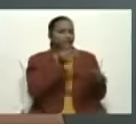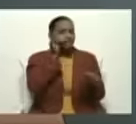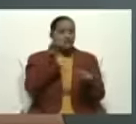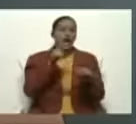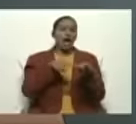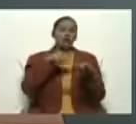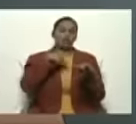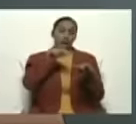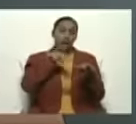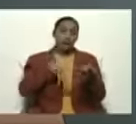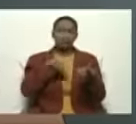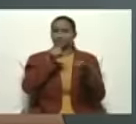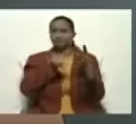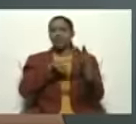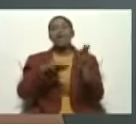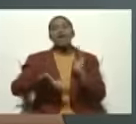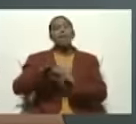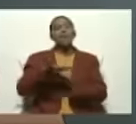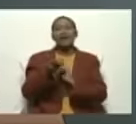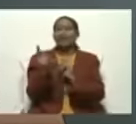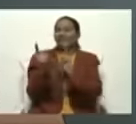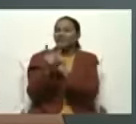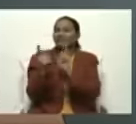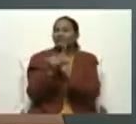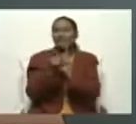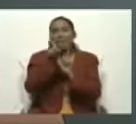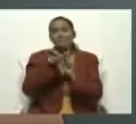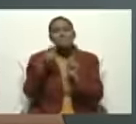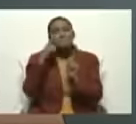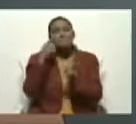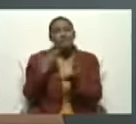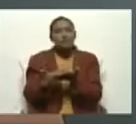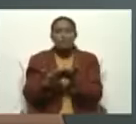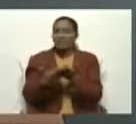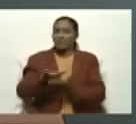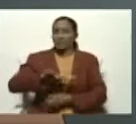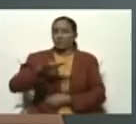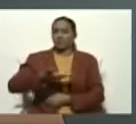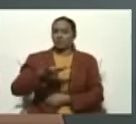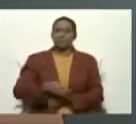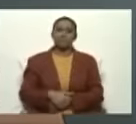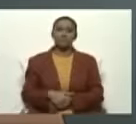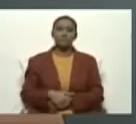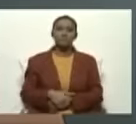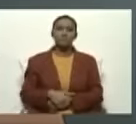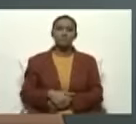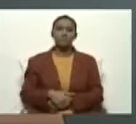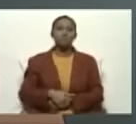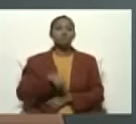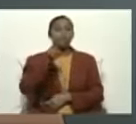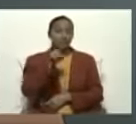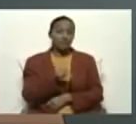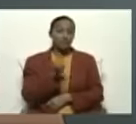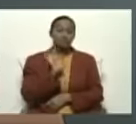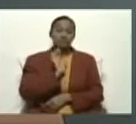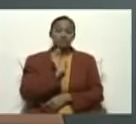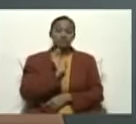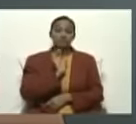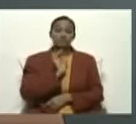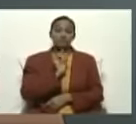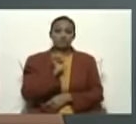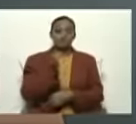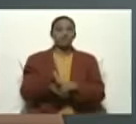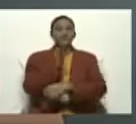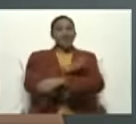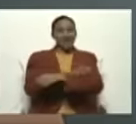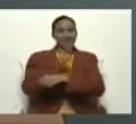interacción con los ciudadanos. Y también que de alguna manera se trasladaba en el video que